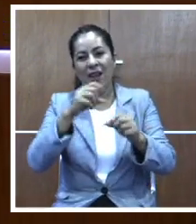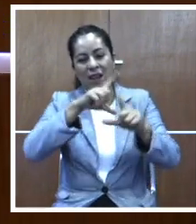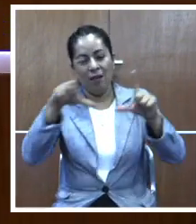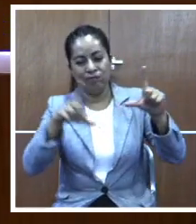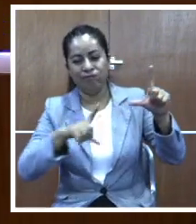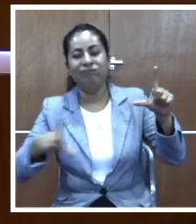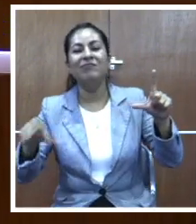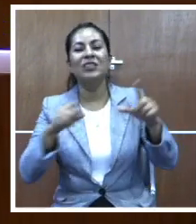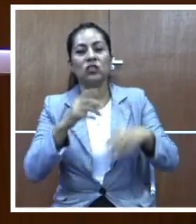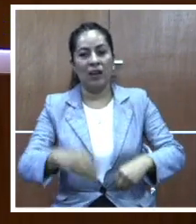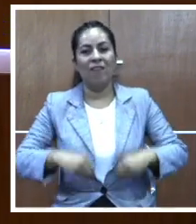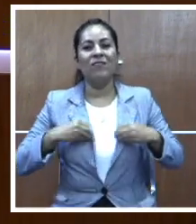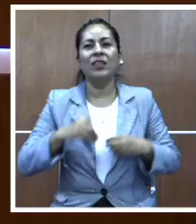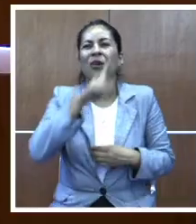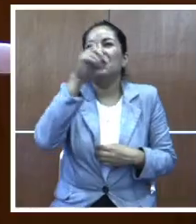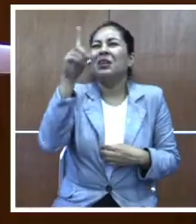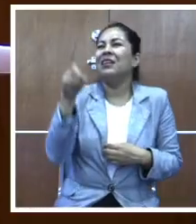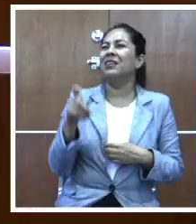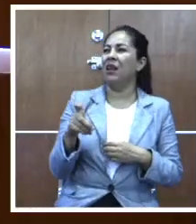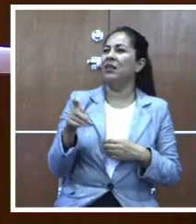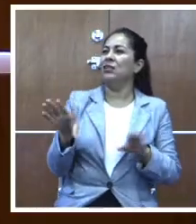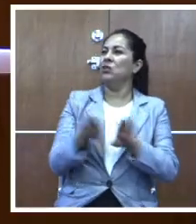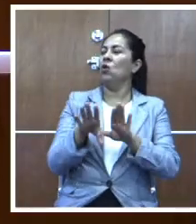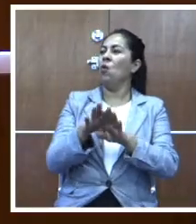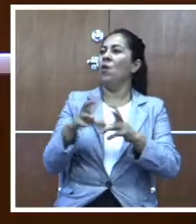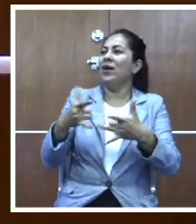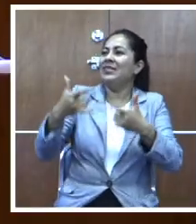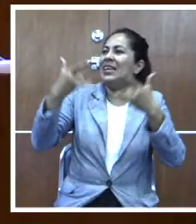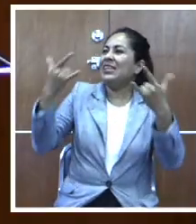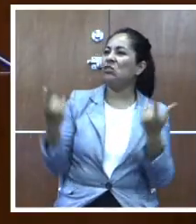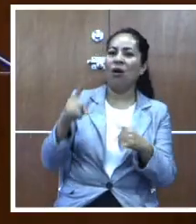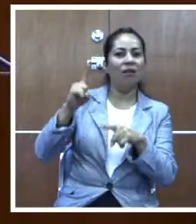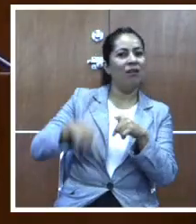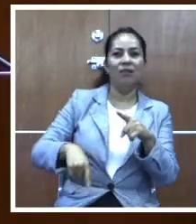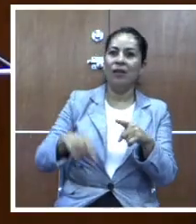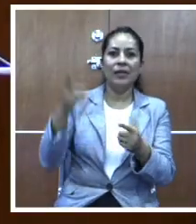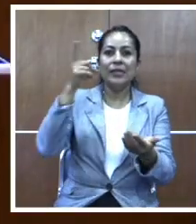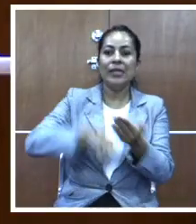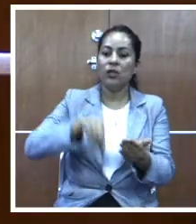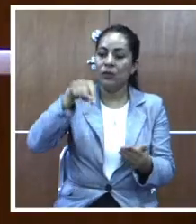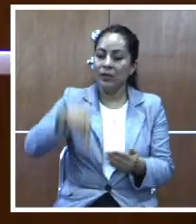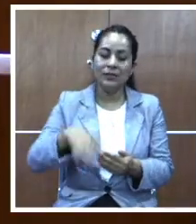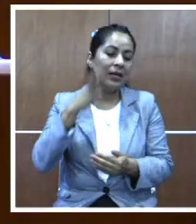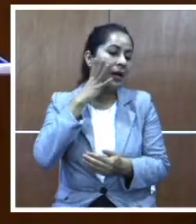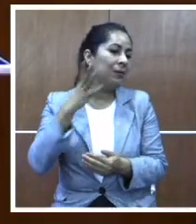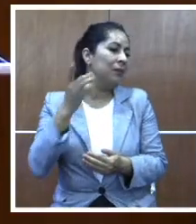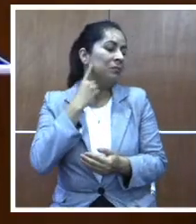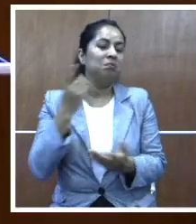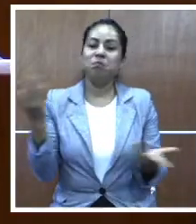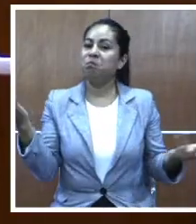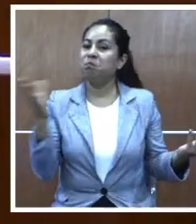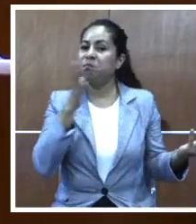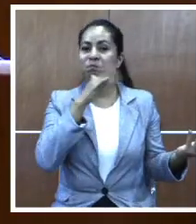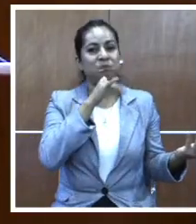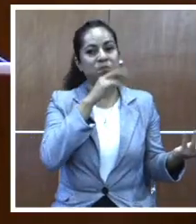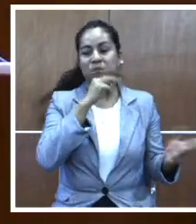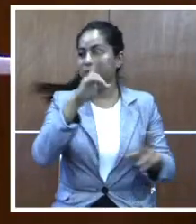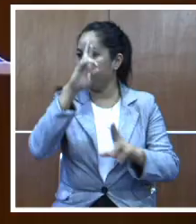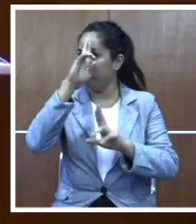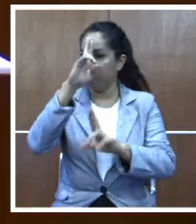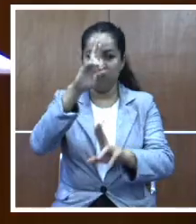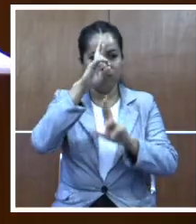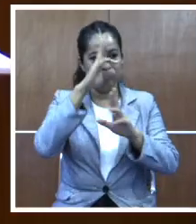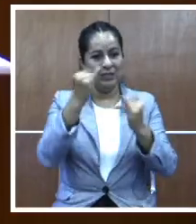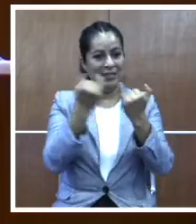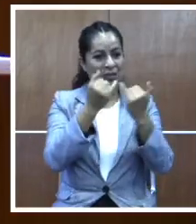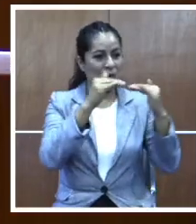Como interrogantes, ¿cómo vamos a traicionar esa historia si dentro del propio Congreso no somos capaces de respetarnos como